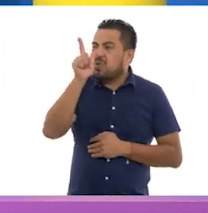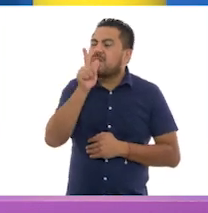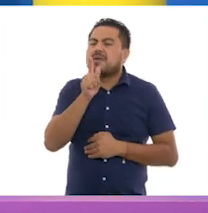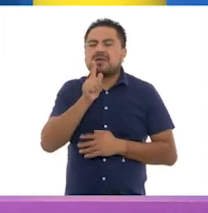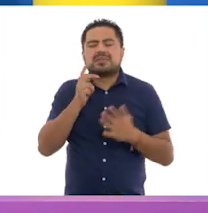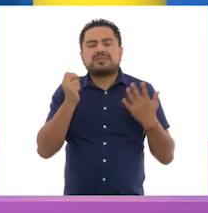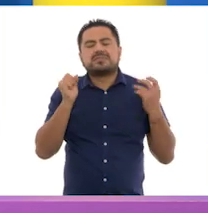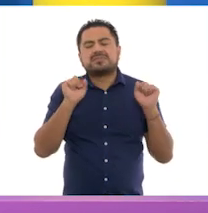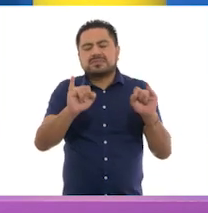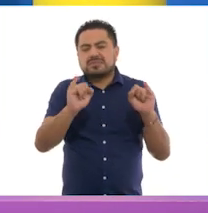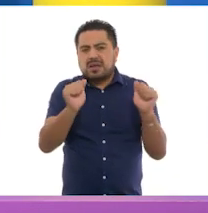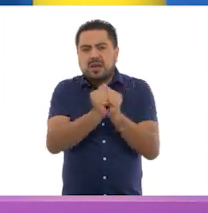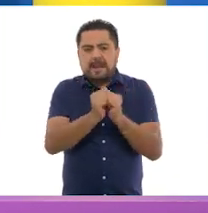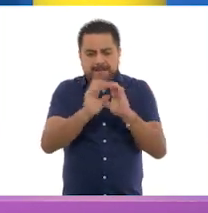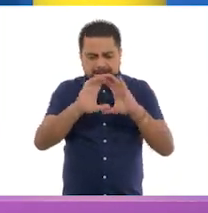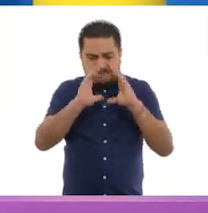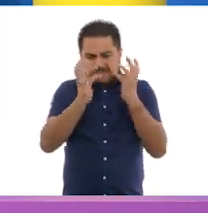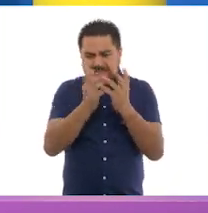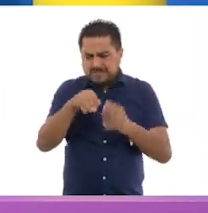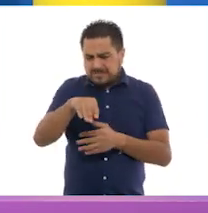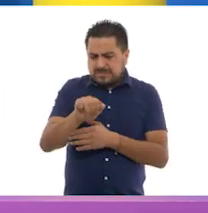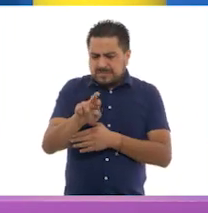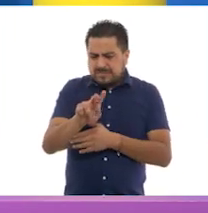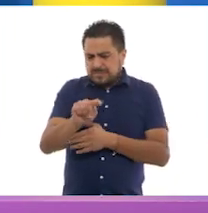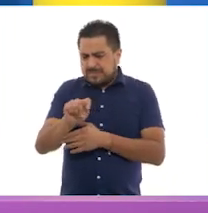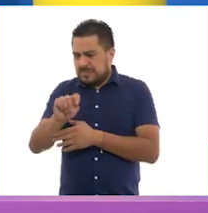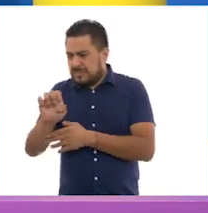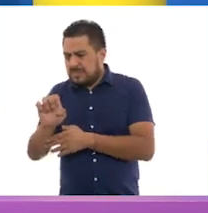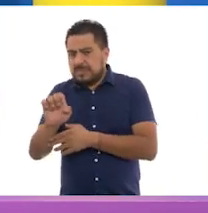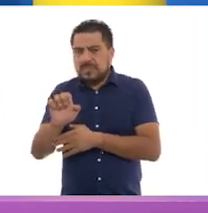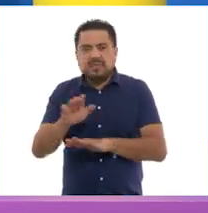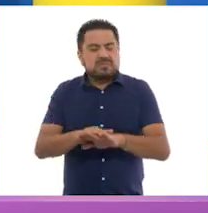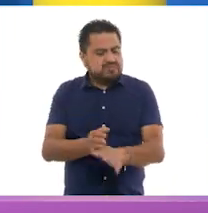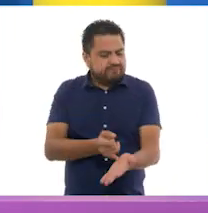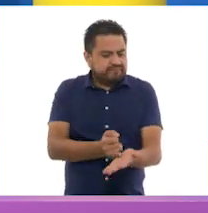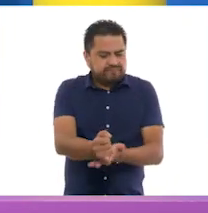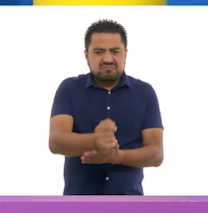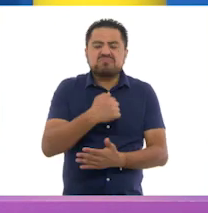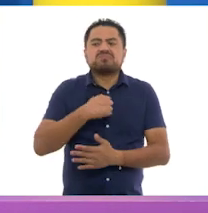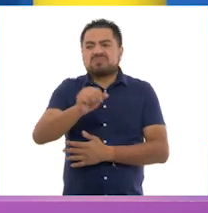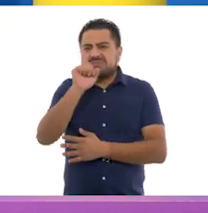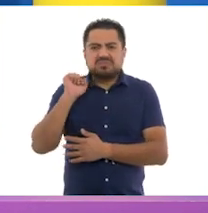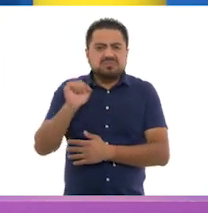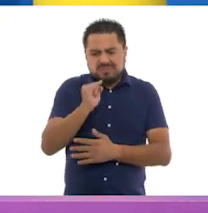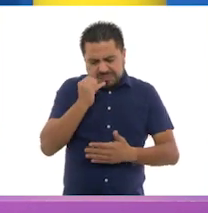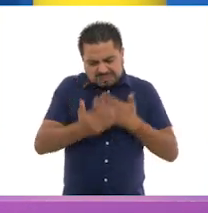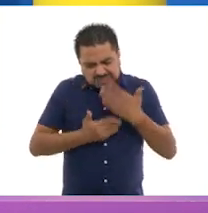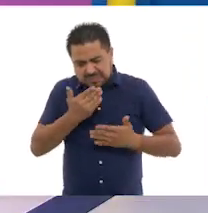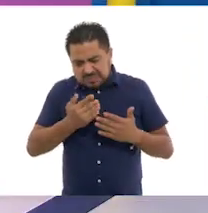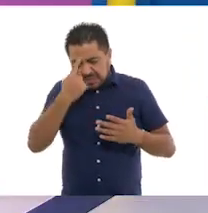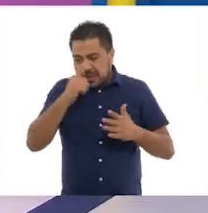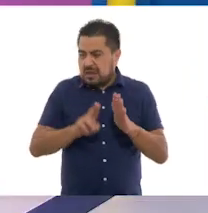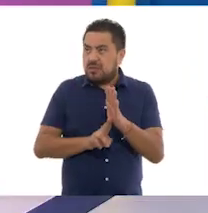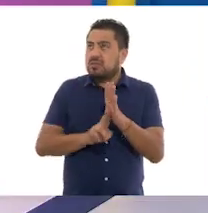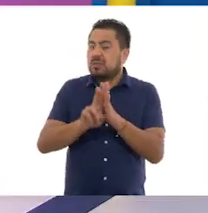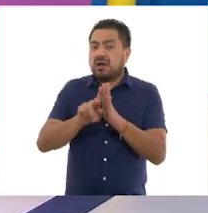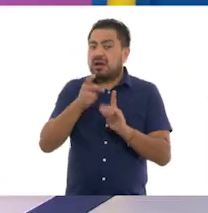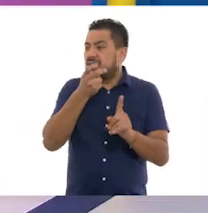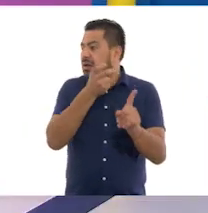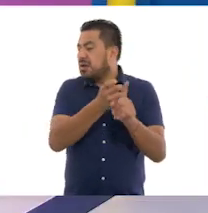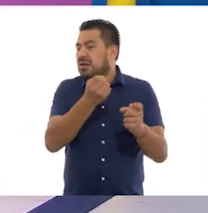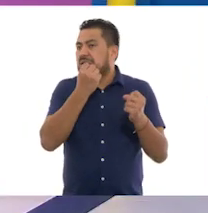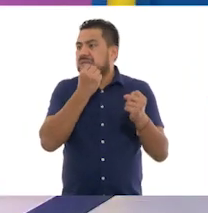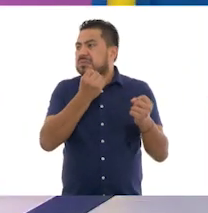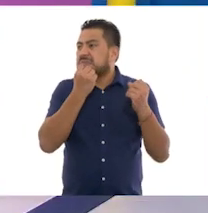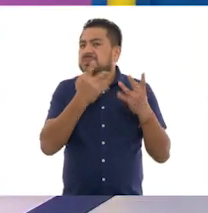asteroide y al planeta Marte. ¡Wow! Ya está más que decidido. Voy a ser un astronauta. Eso está genial, Raulito.